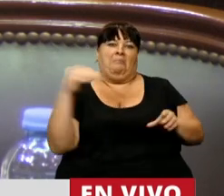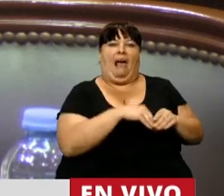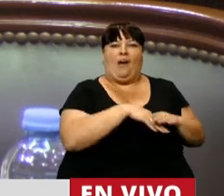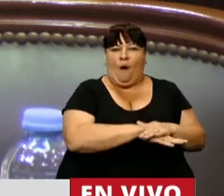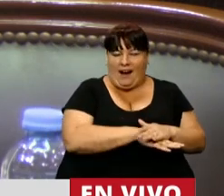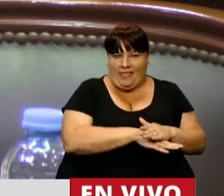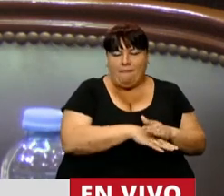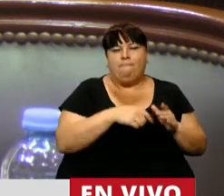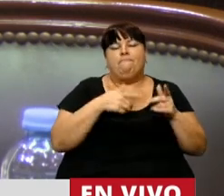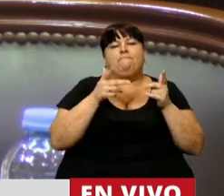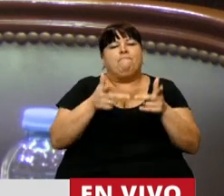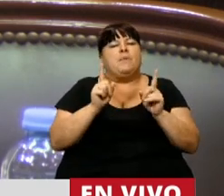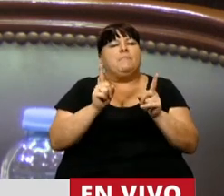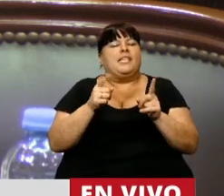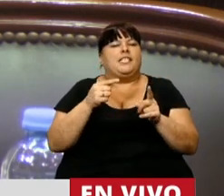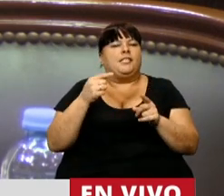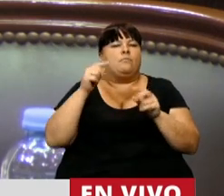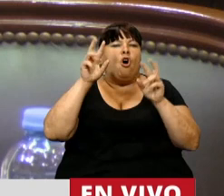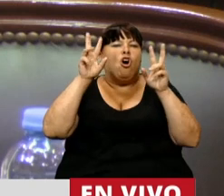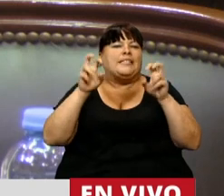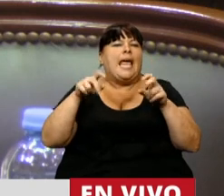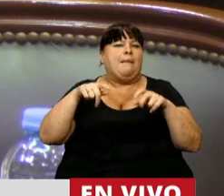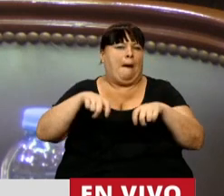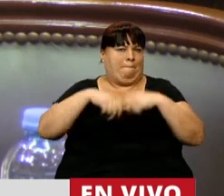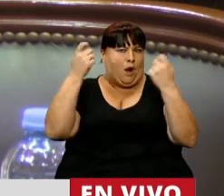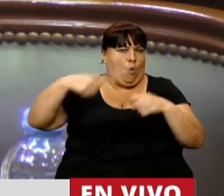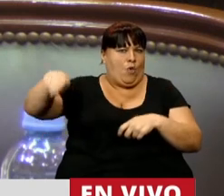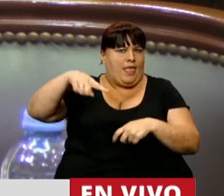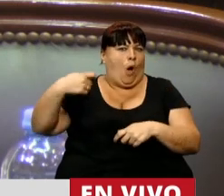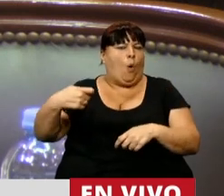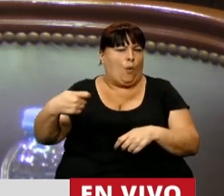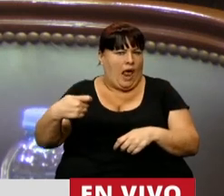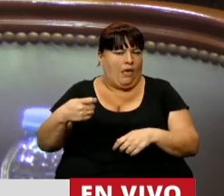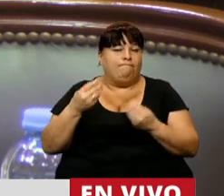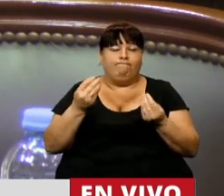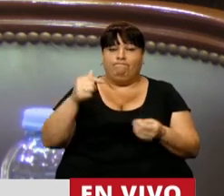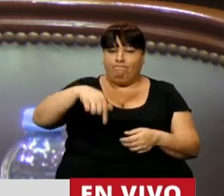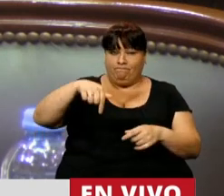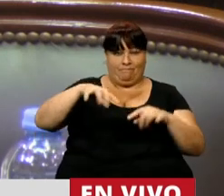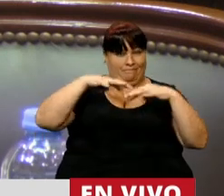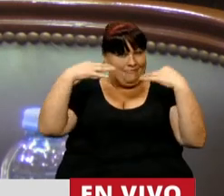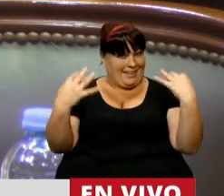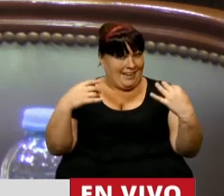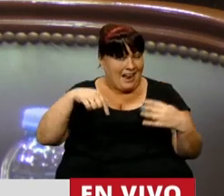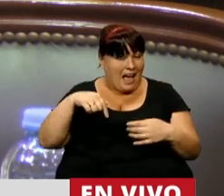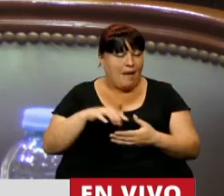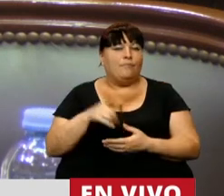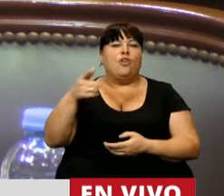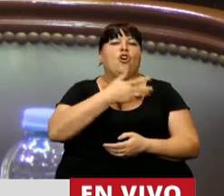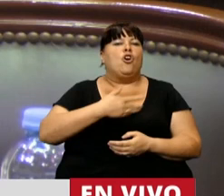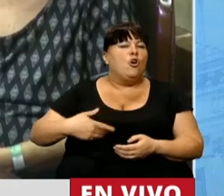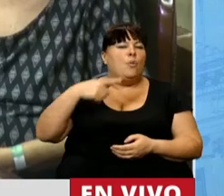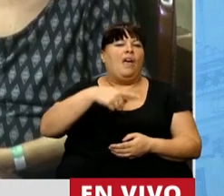deteniéndome en todo lo que realmente resulta perjudicial para los jubilados. Y es que aquí, en este recinto, el